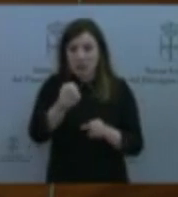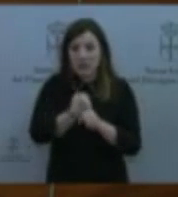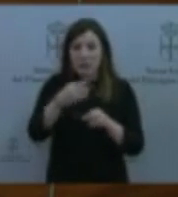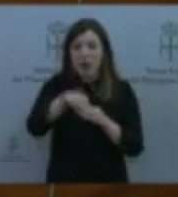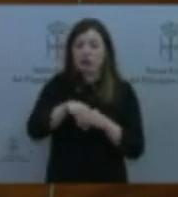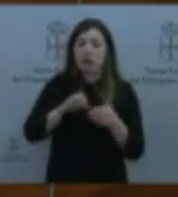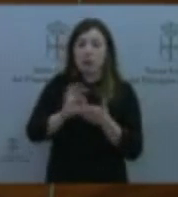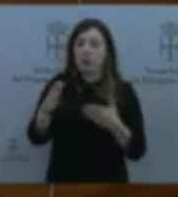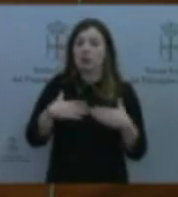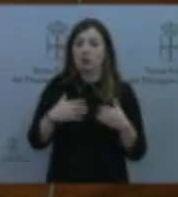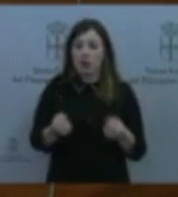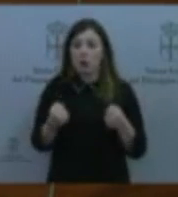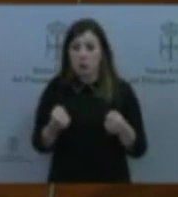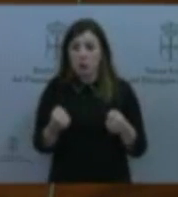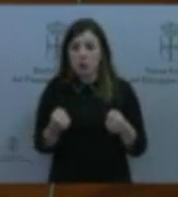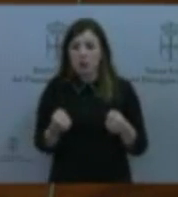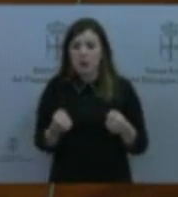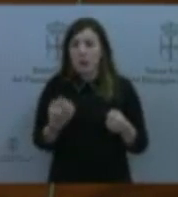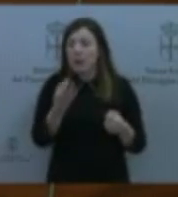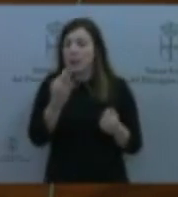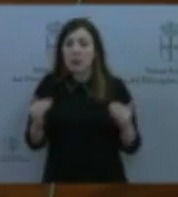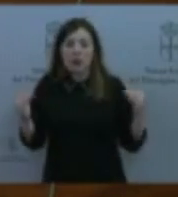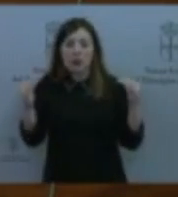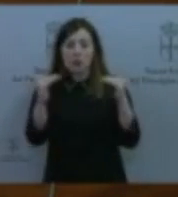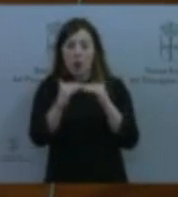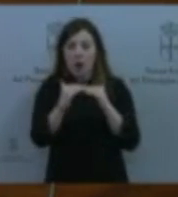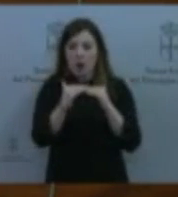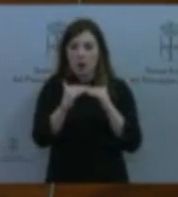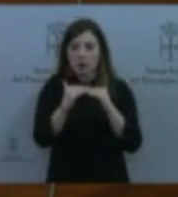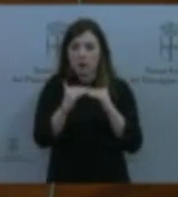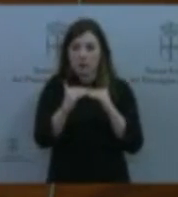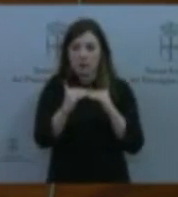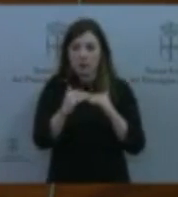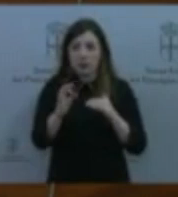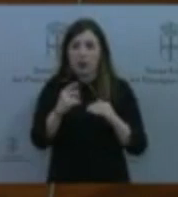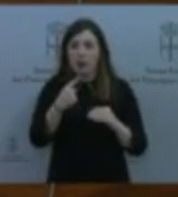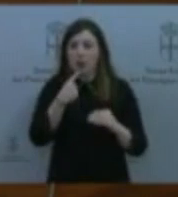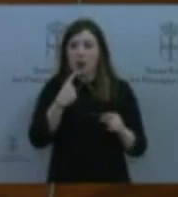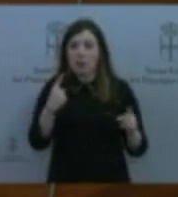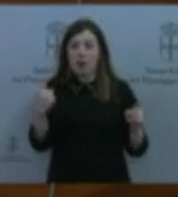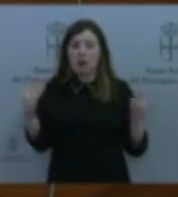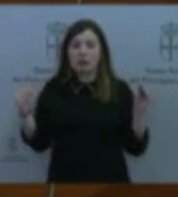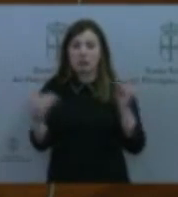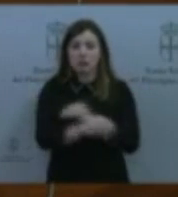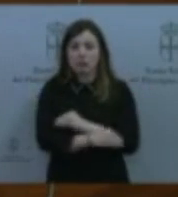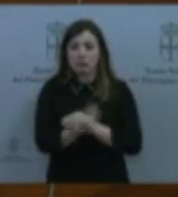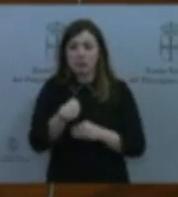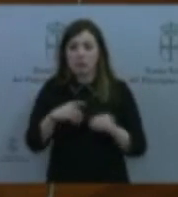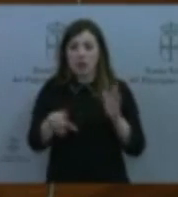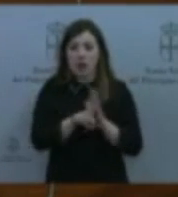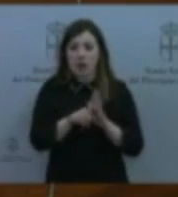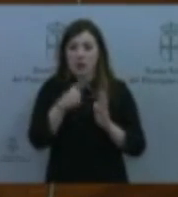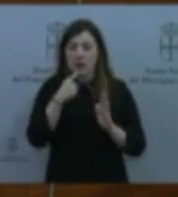igual o inferior rango se opongan o contradigan a las dispuestas en esta ley, Estatuto Marco del año 2003. Y entre